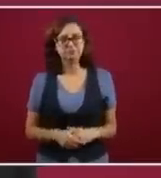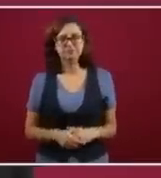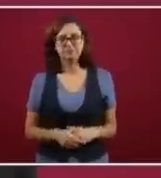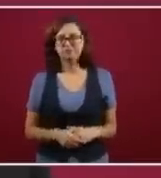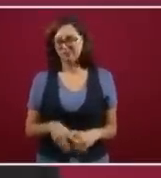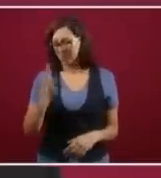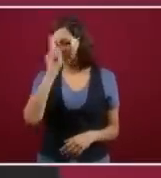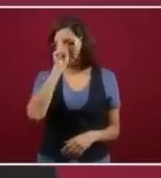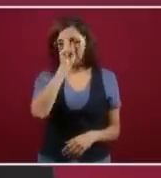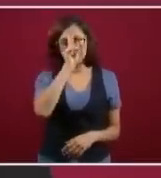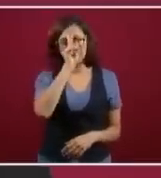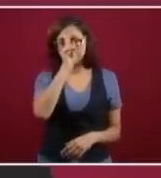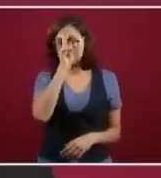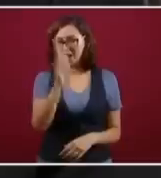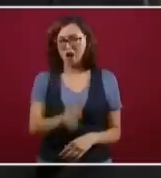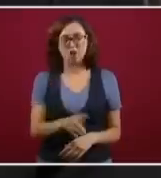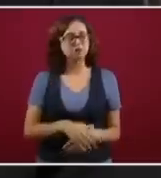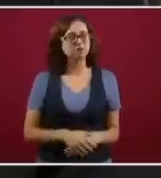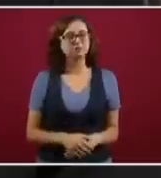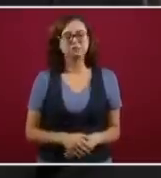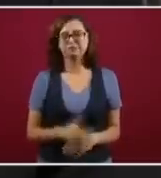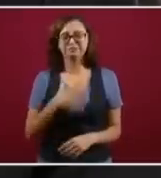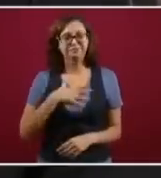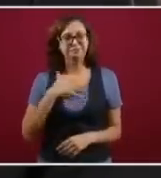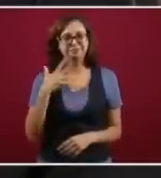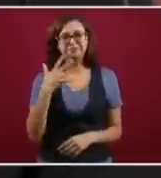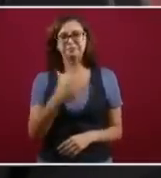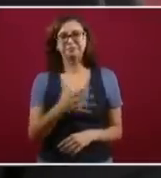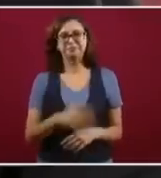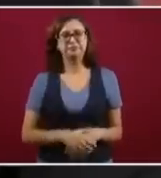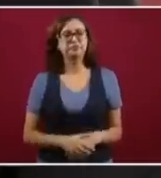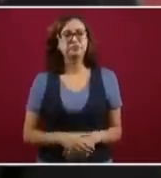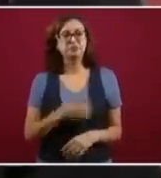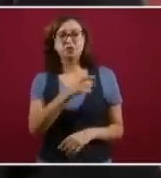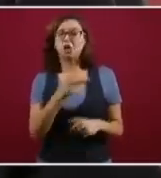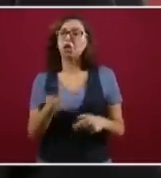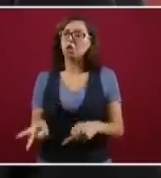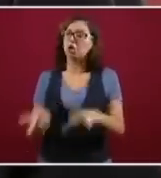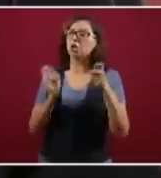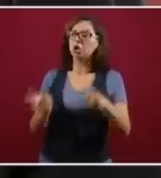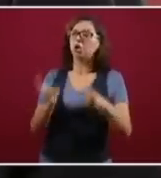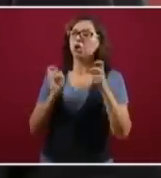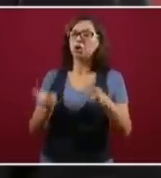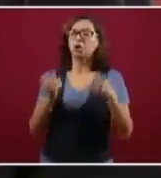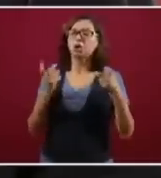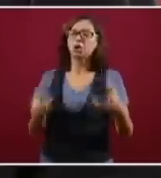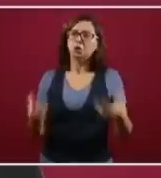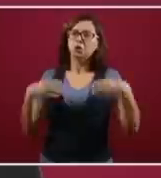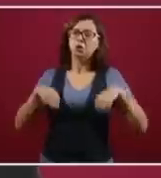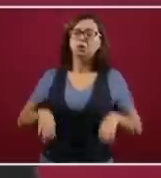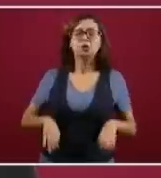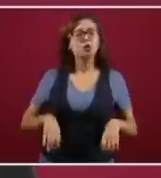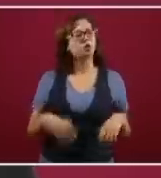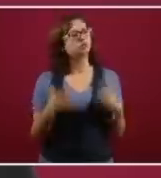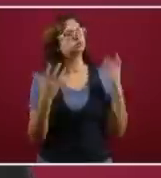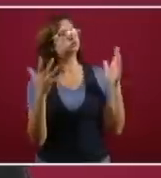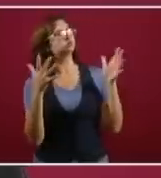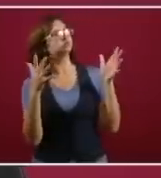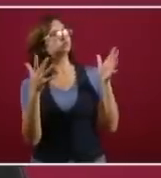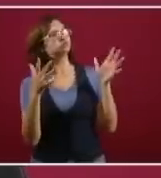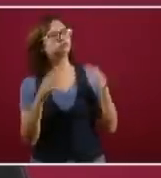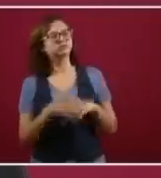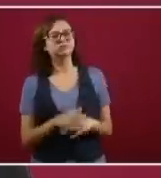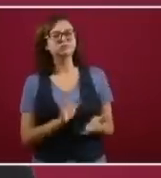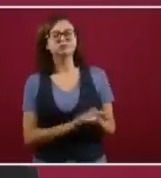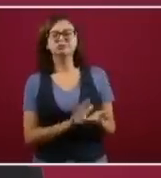Eso es lo peor que había, que hasta se les aplaudía, se les decía